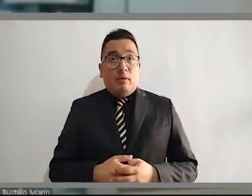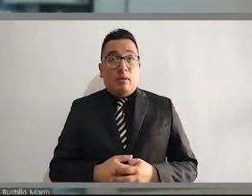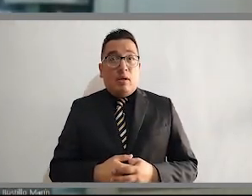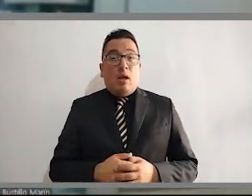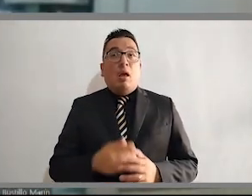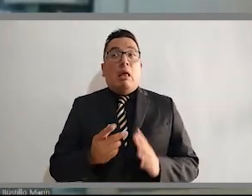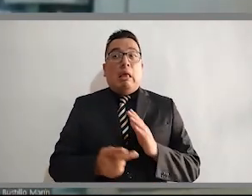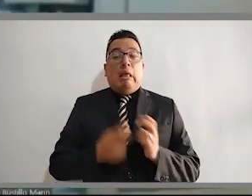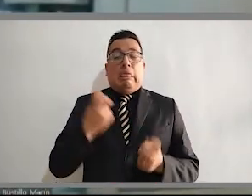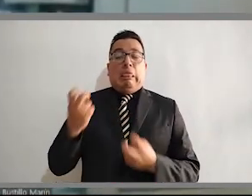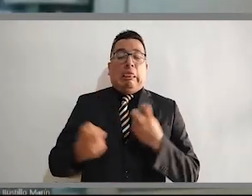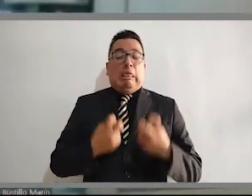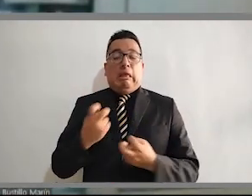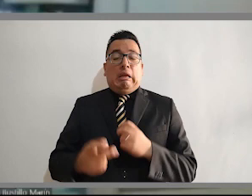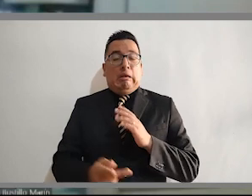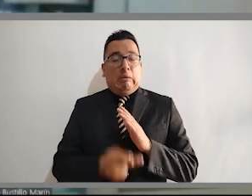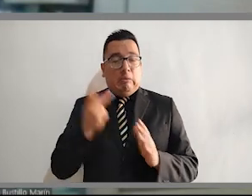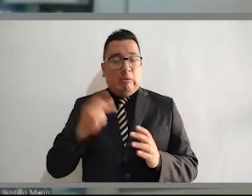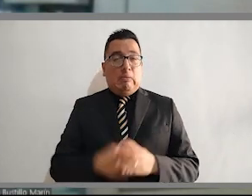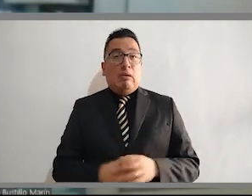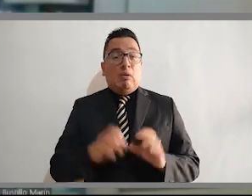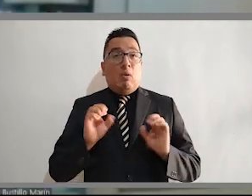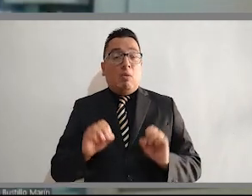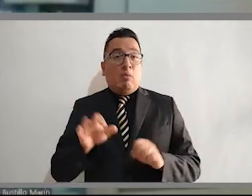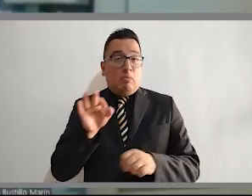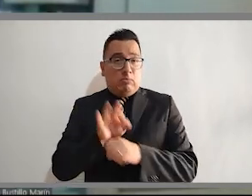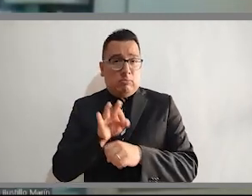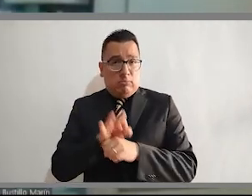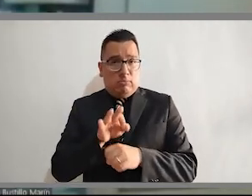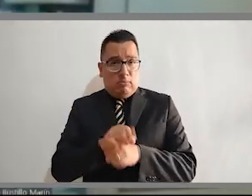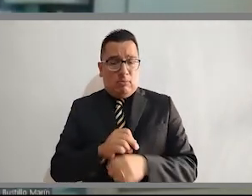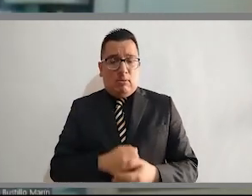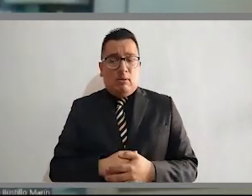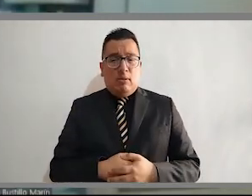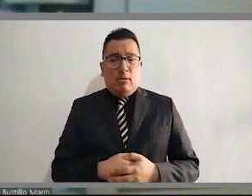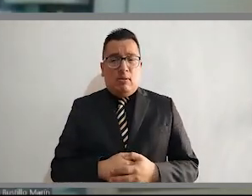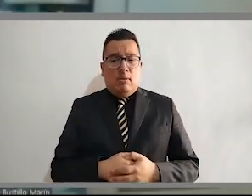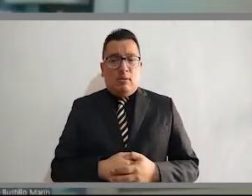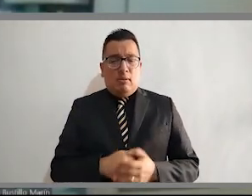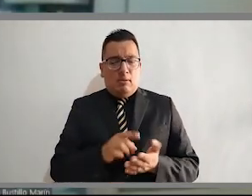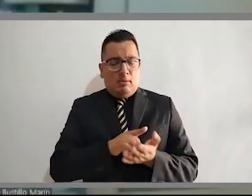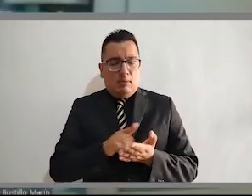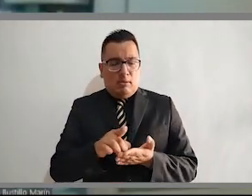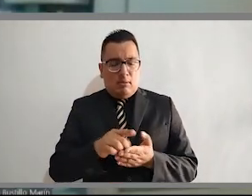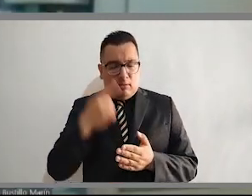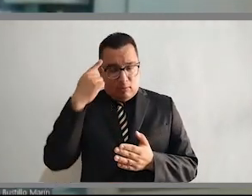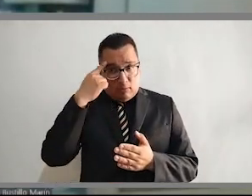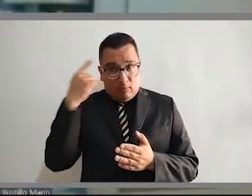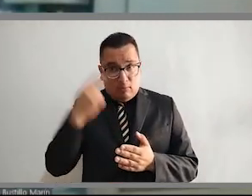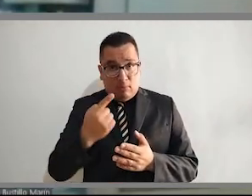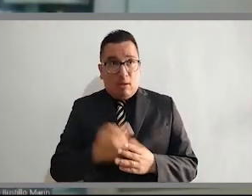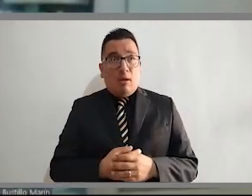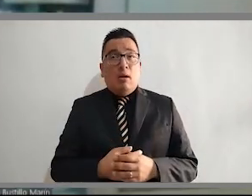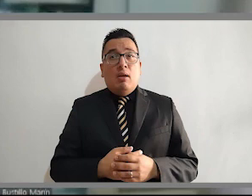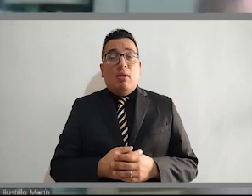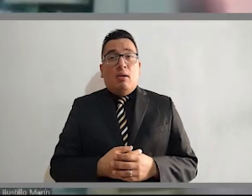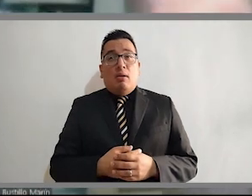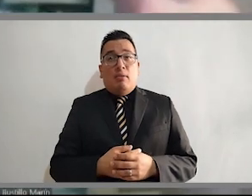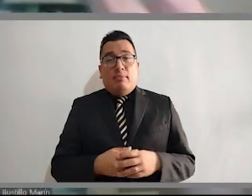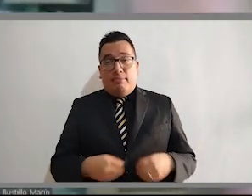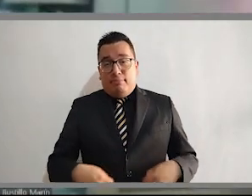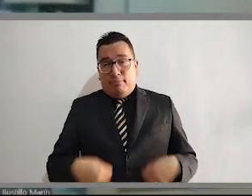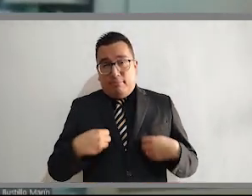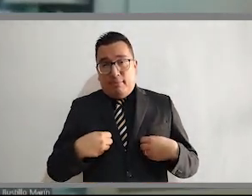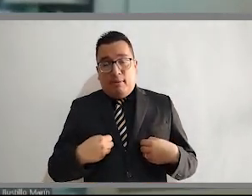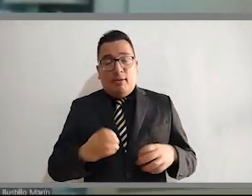discriminación, la no revictimización, la protección del derecho a la integridad, a la